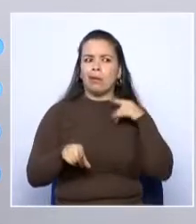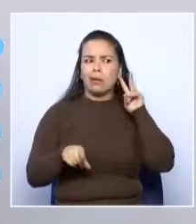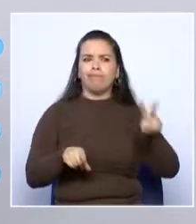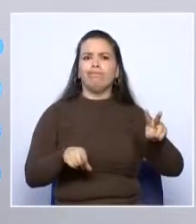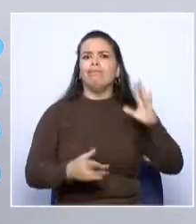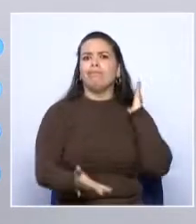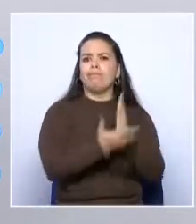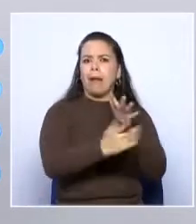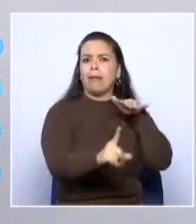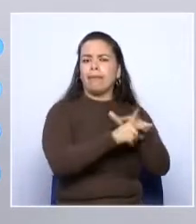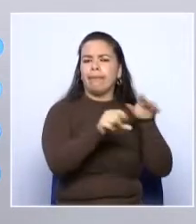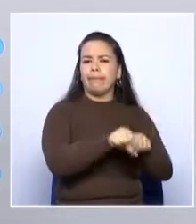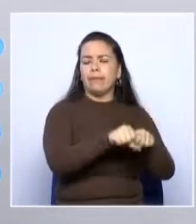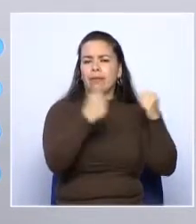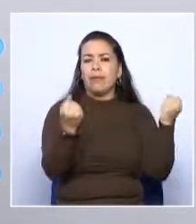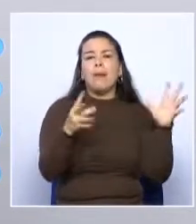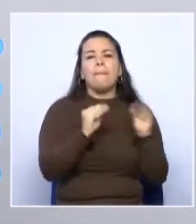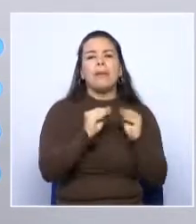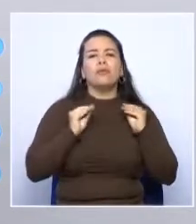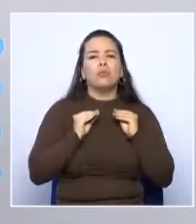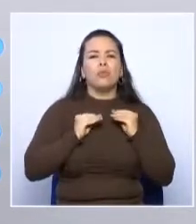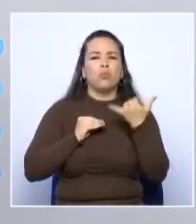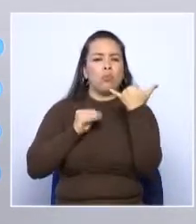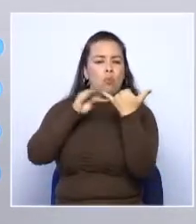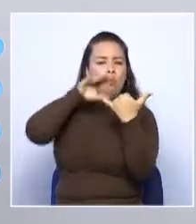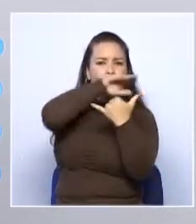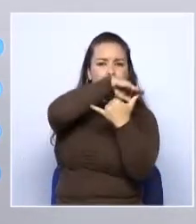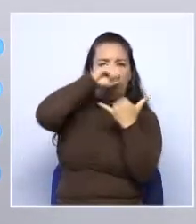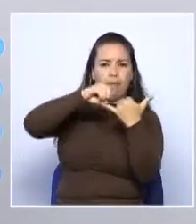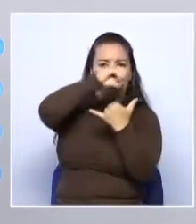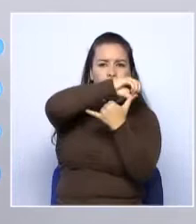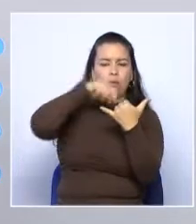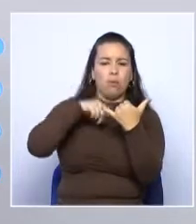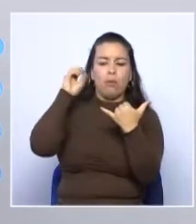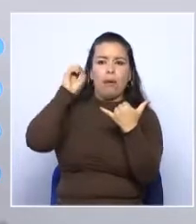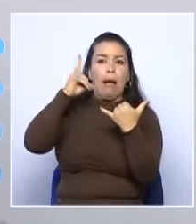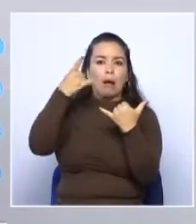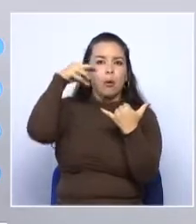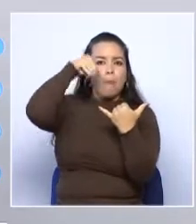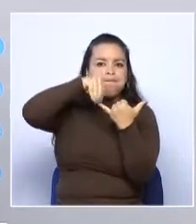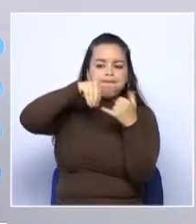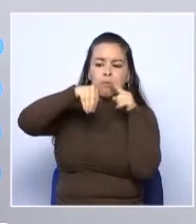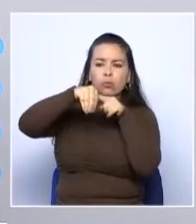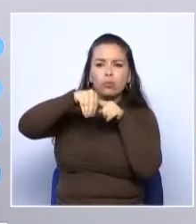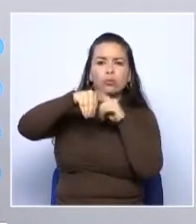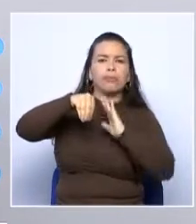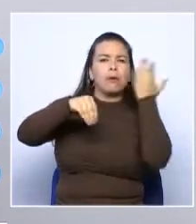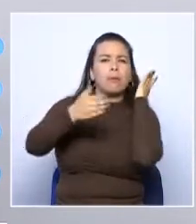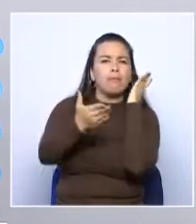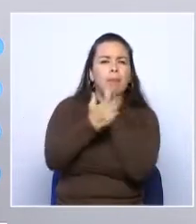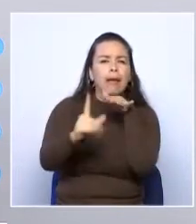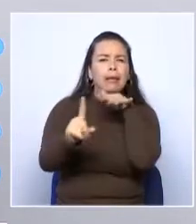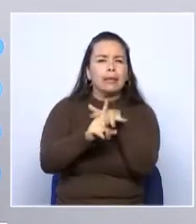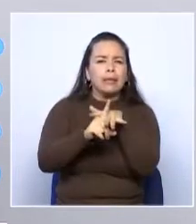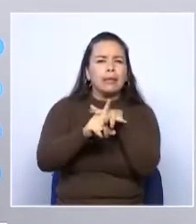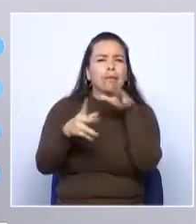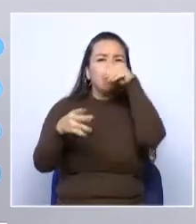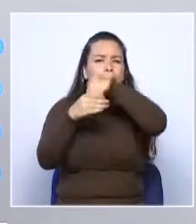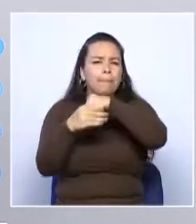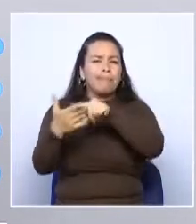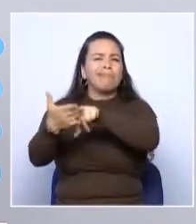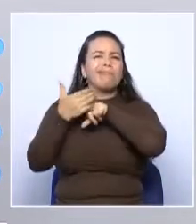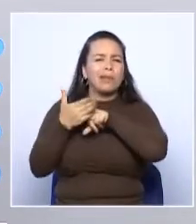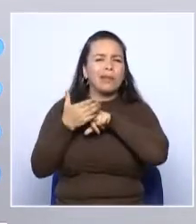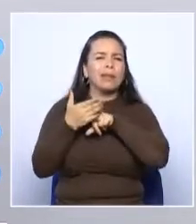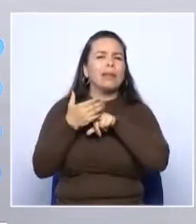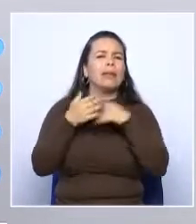lesión maligna. Si tenemos un quiste en un ovario, si ese quiste en el ovario tiene signos de características que indiquen algo